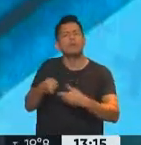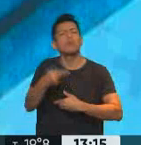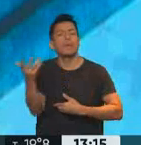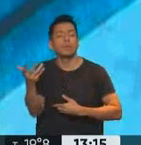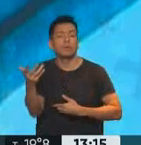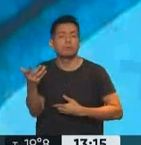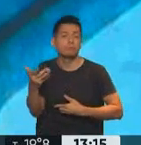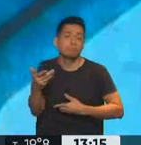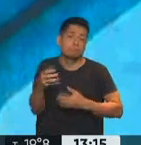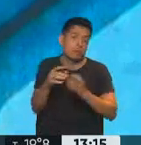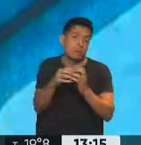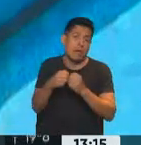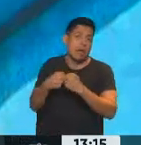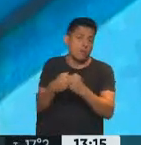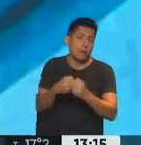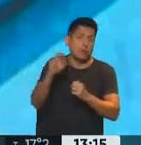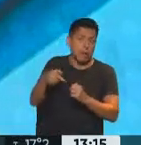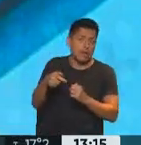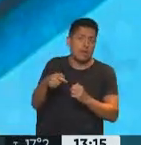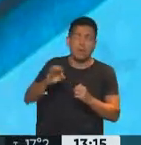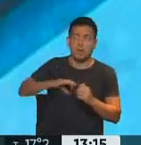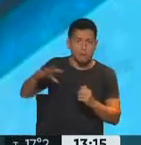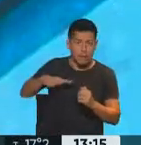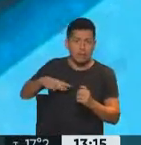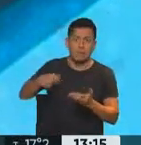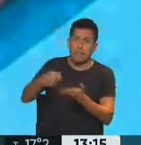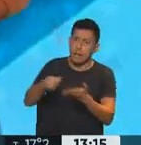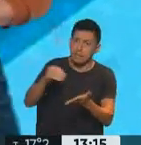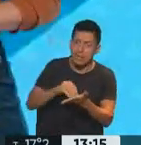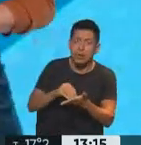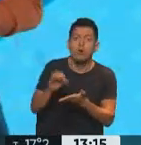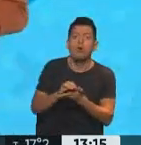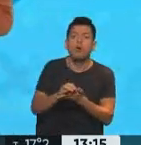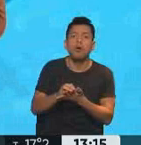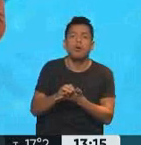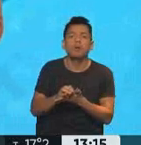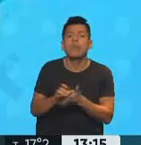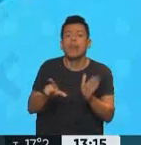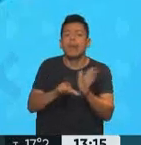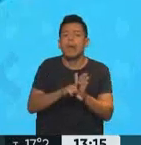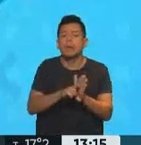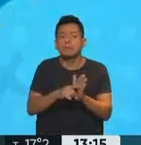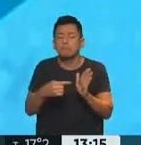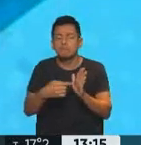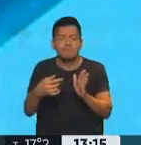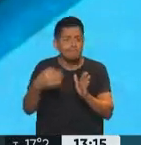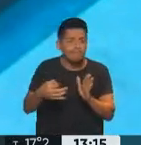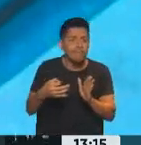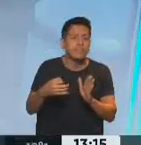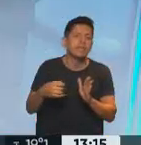por moratoria es decir por tuvo que hacer un plan de compra de años o porque se cumplieron los años por la ley el